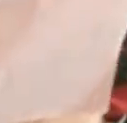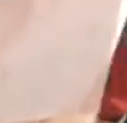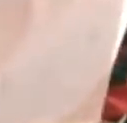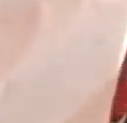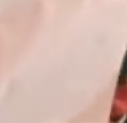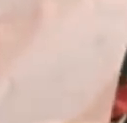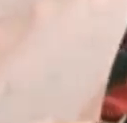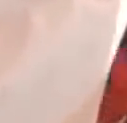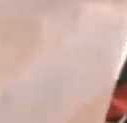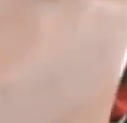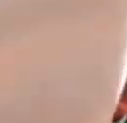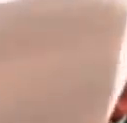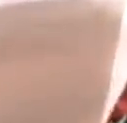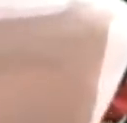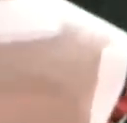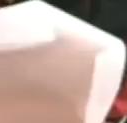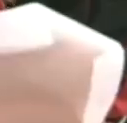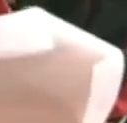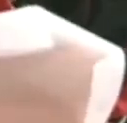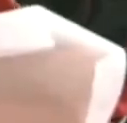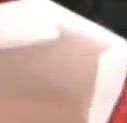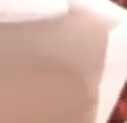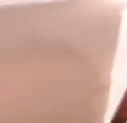unión cívico-militar policial.